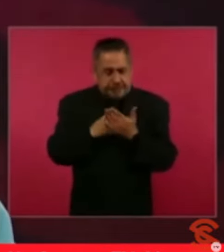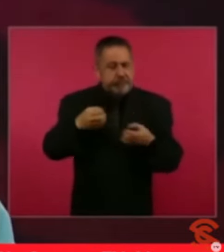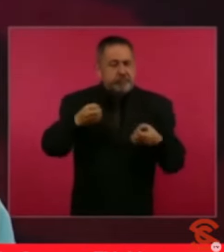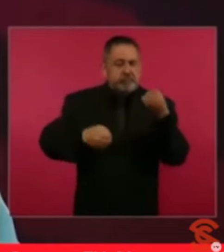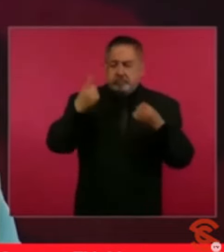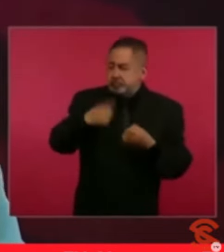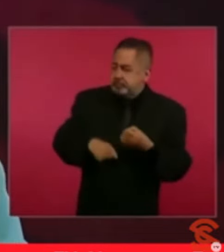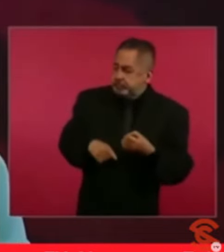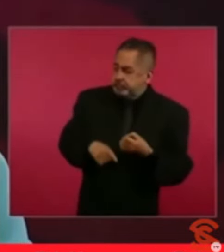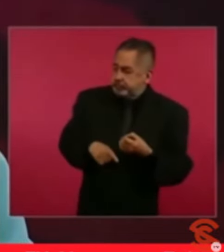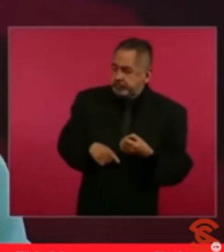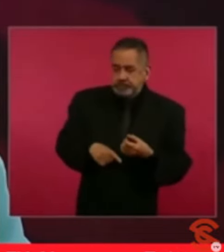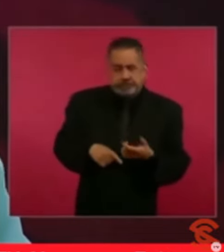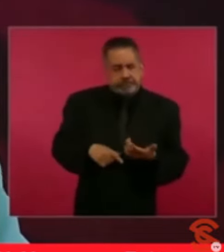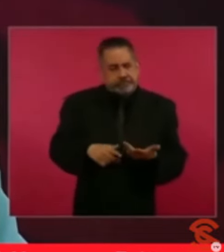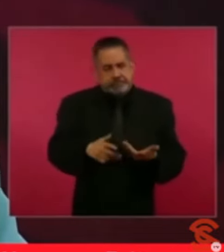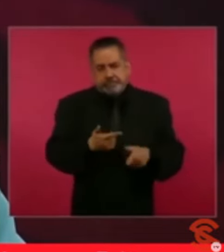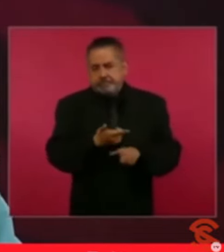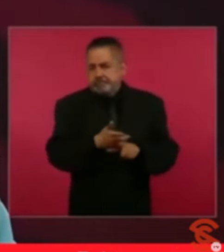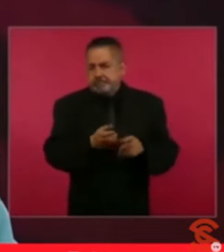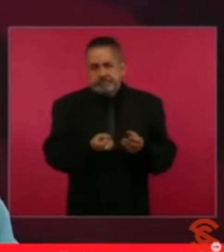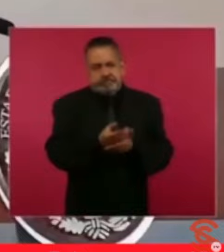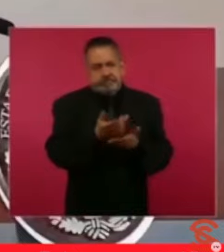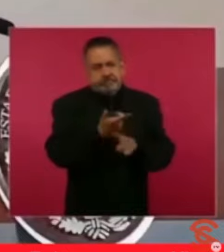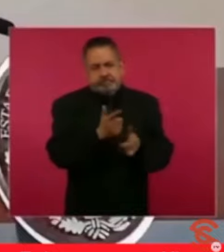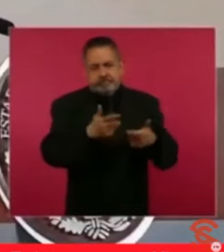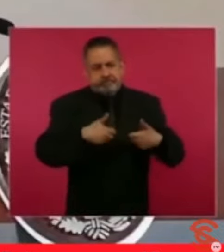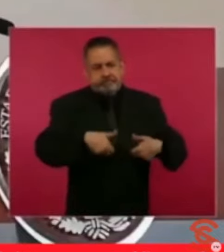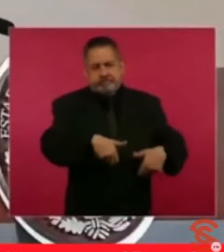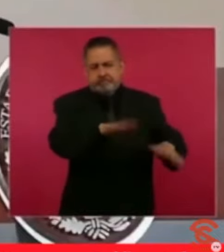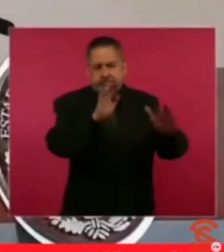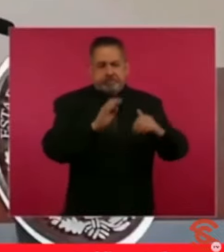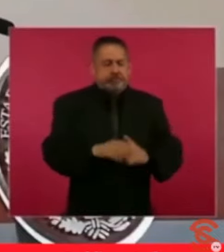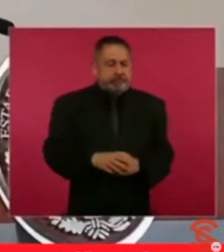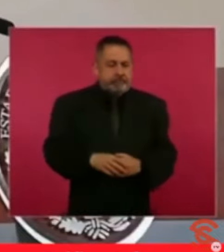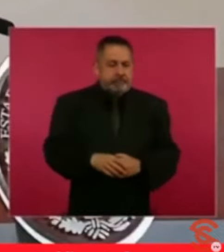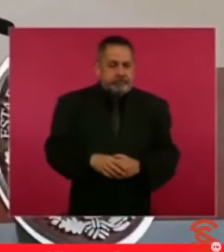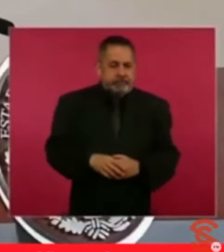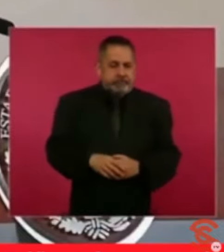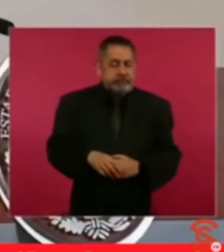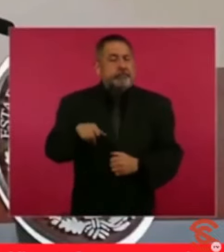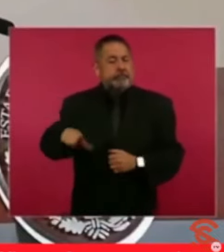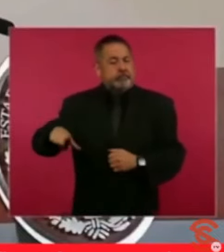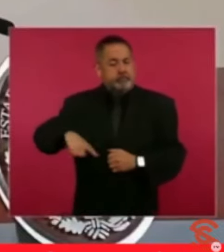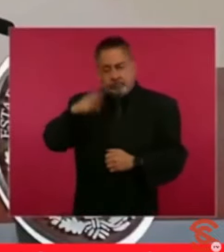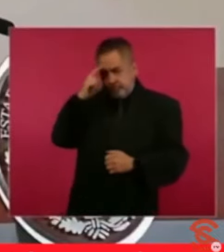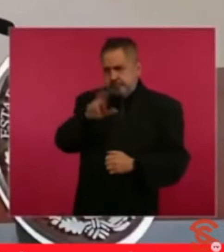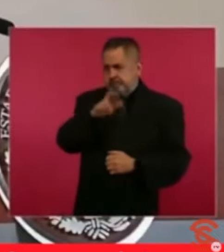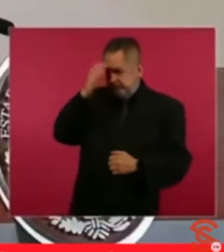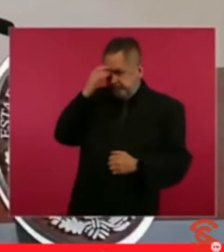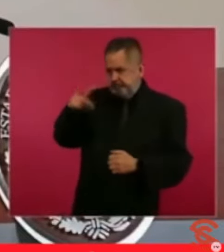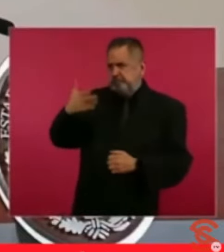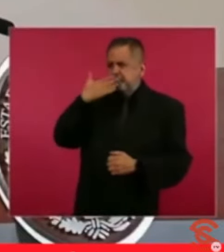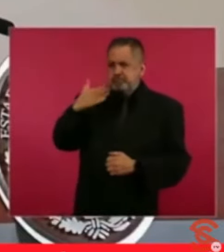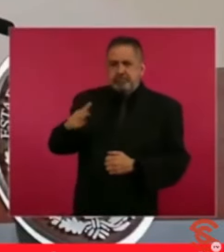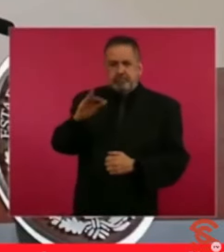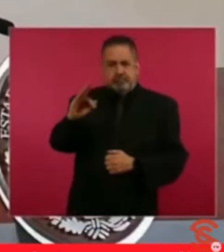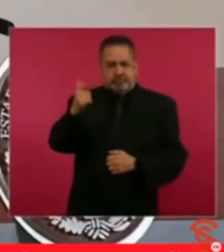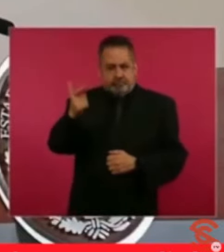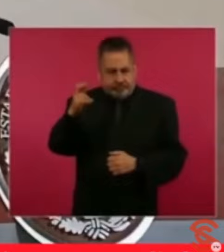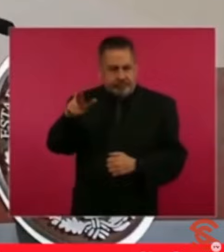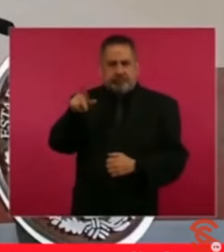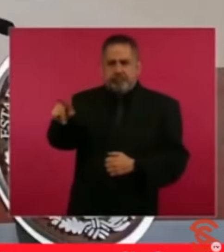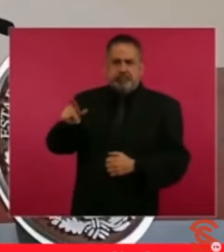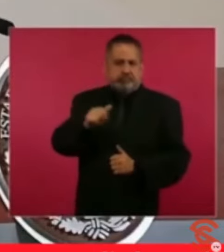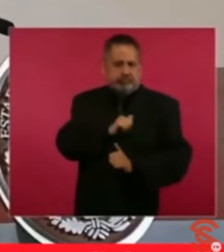juez. El gobierno de México reconoce el trabajo de las fuerzas de seguridad y las fuerzas armadas, así